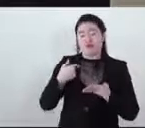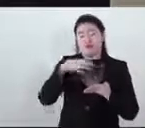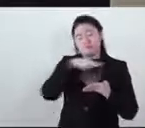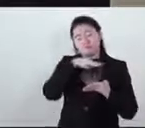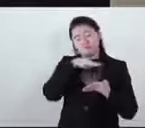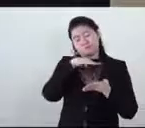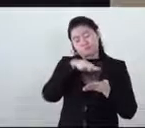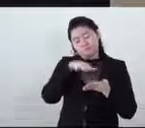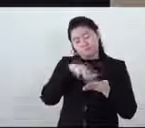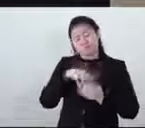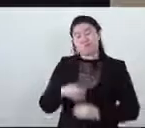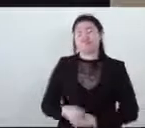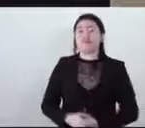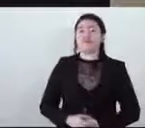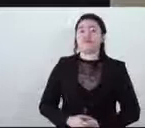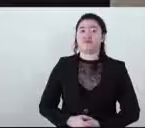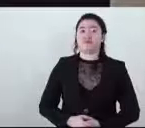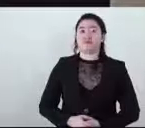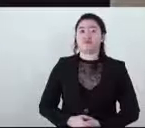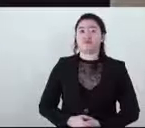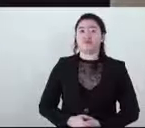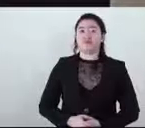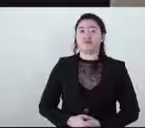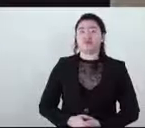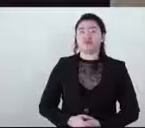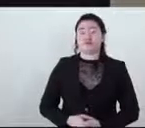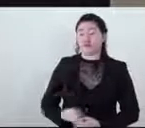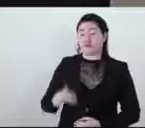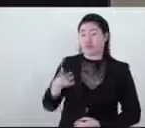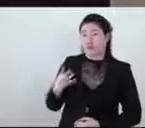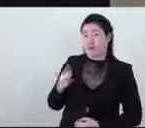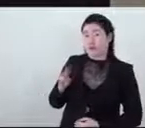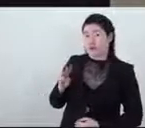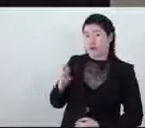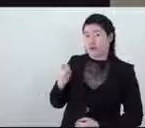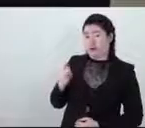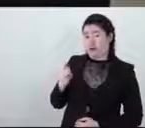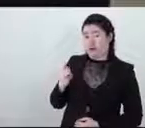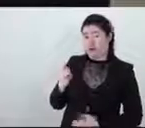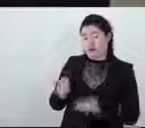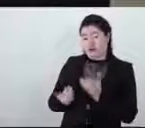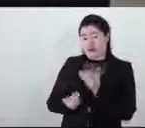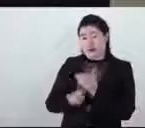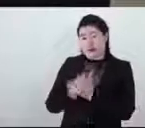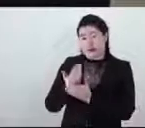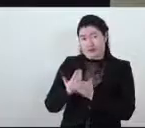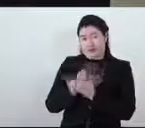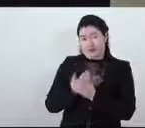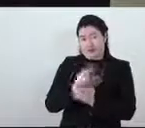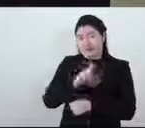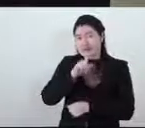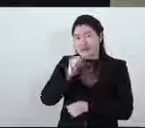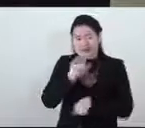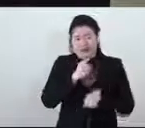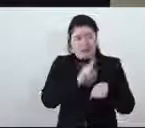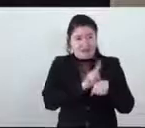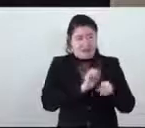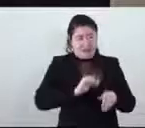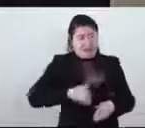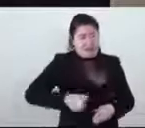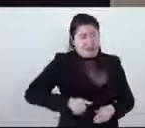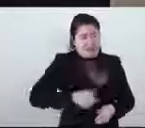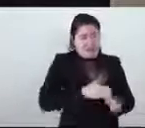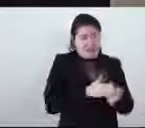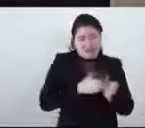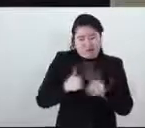siguiente comunicado. El día 4 de mayo, a la mañana siguiente del trágico y lamentable